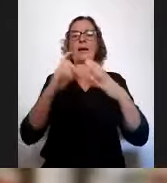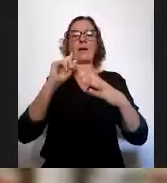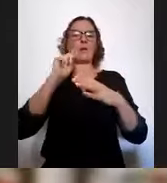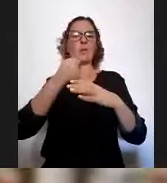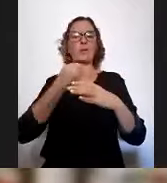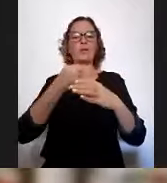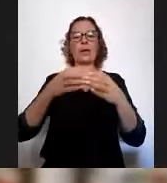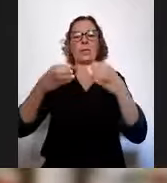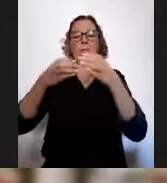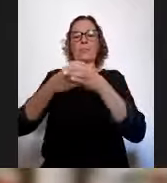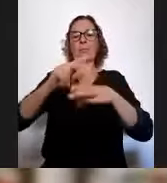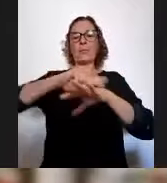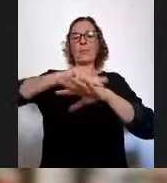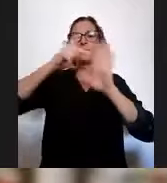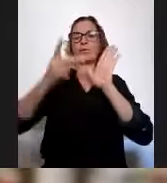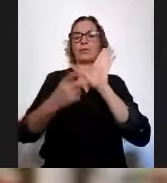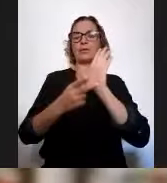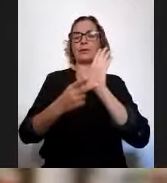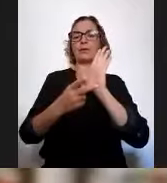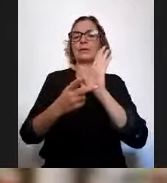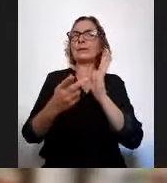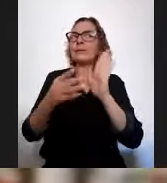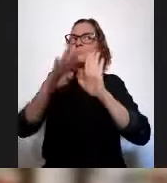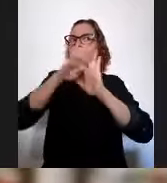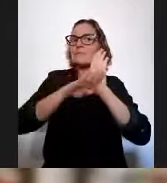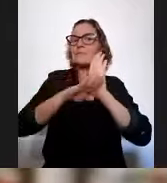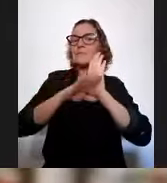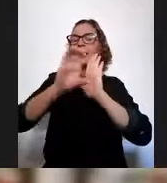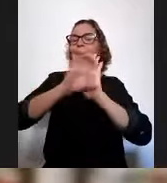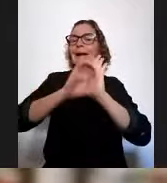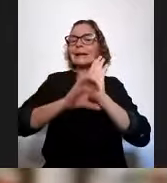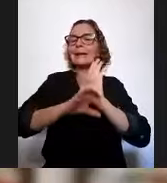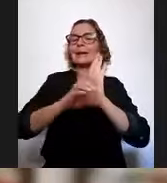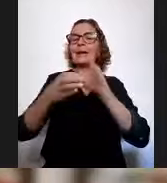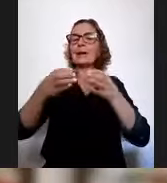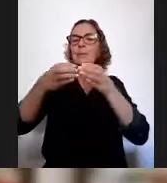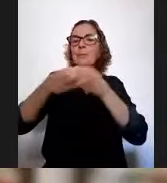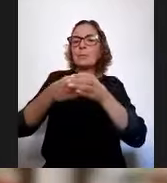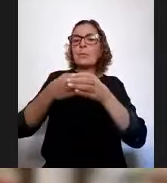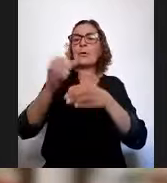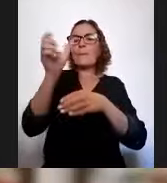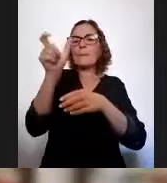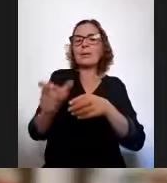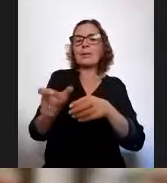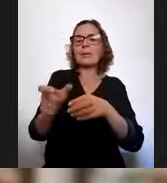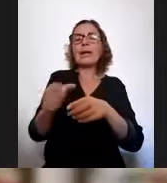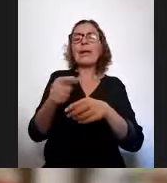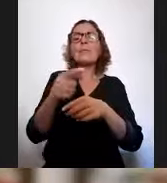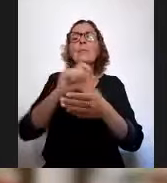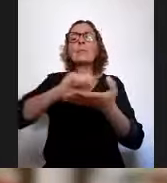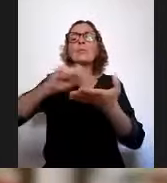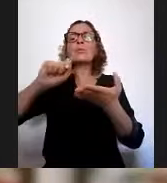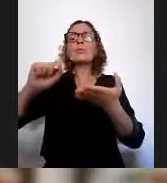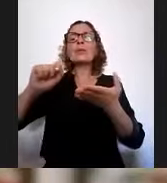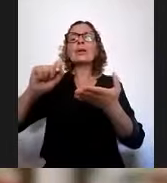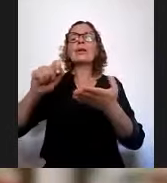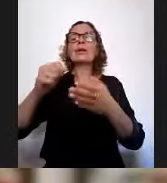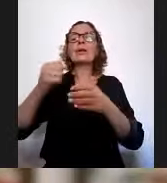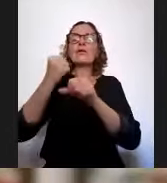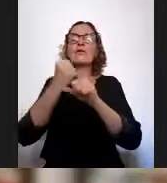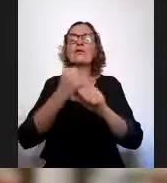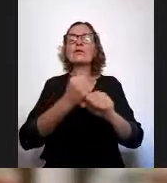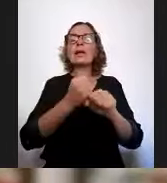proyectos. Entonces, tienen las mismas características de las personas que son, ahí puse que son, que fundaron el emprendimiento, pero